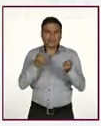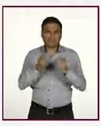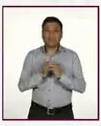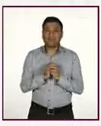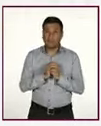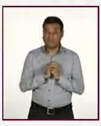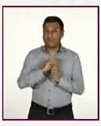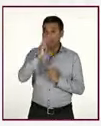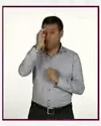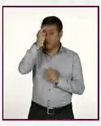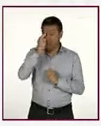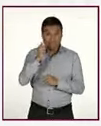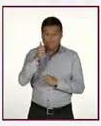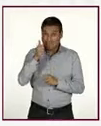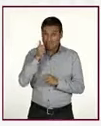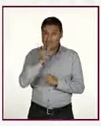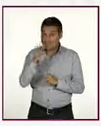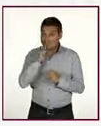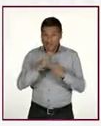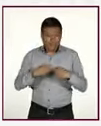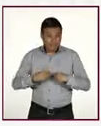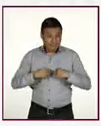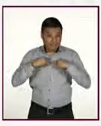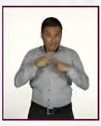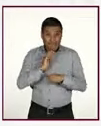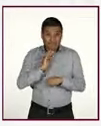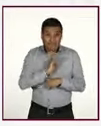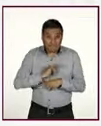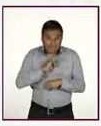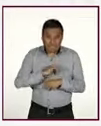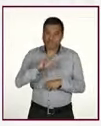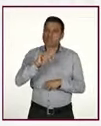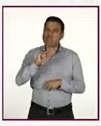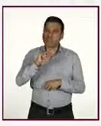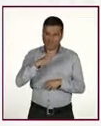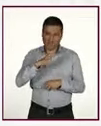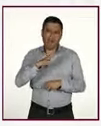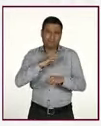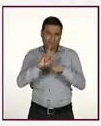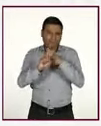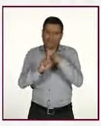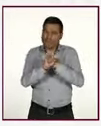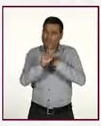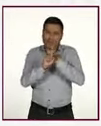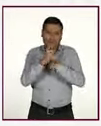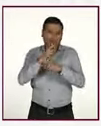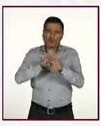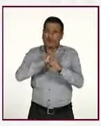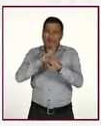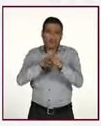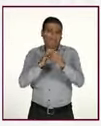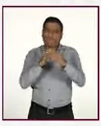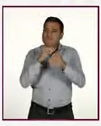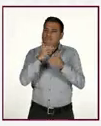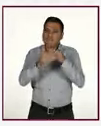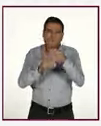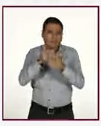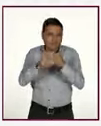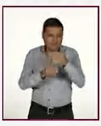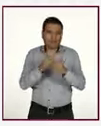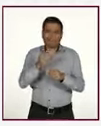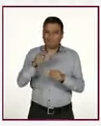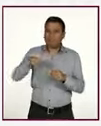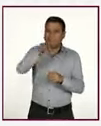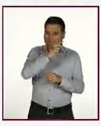que no siempre vamos a vivir como en la felicidad. Los problemas los estresores son cotidianos, son continuos y necesitamos